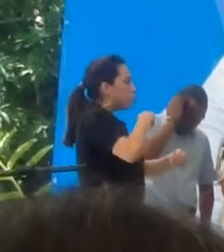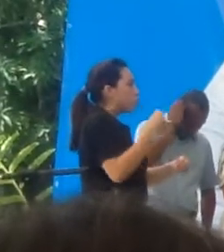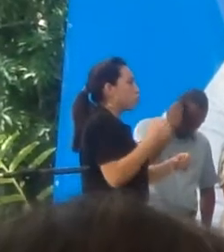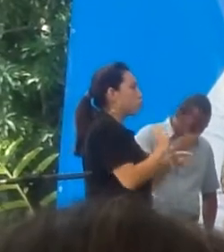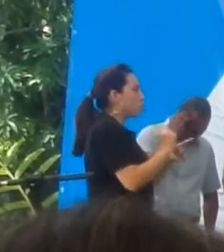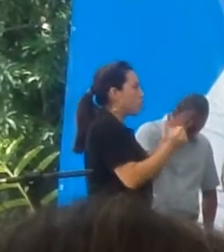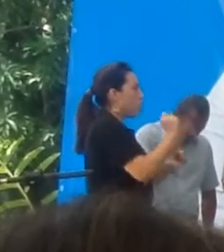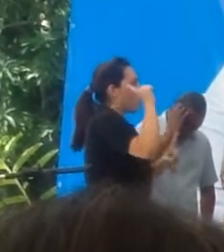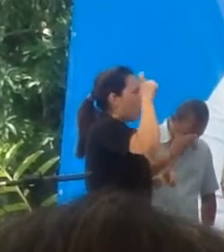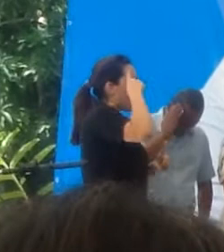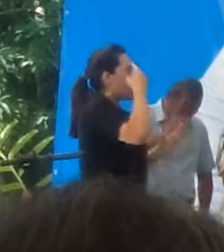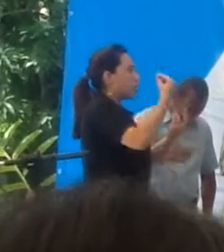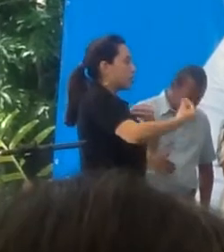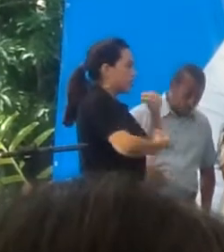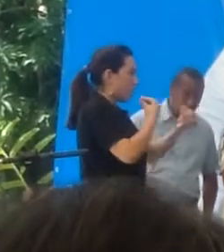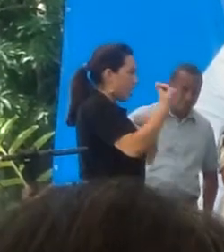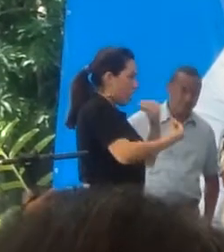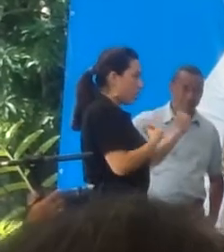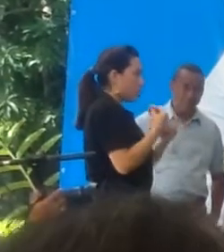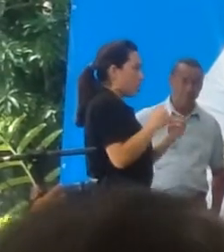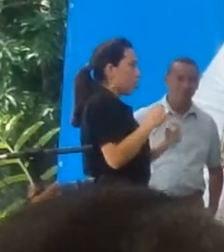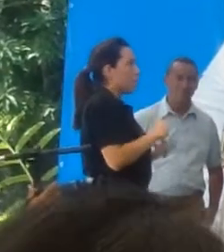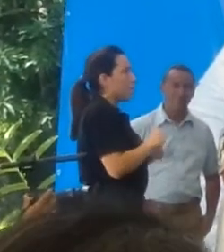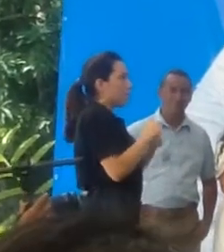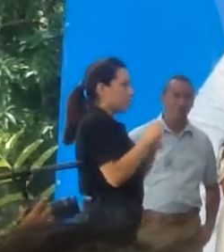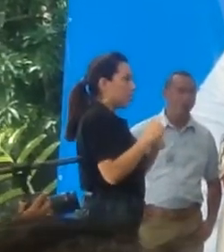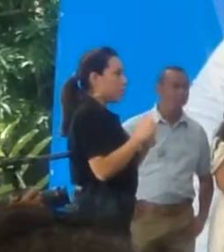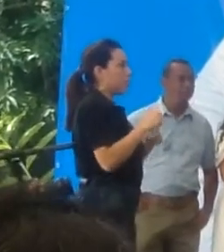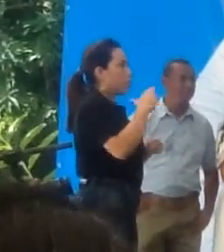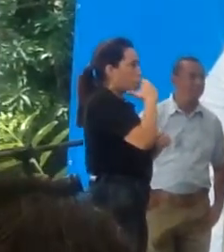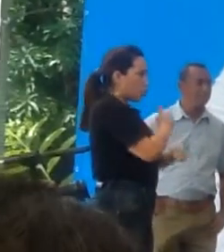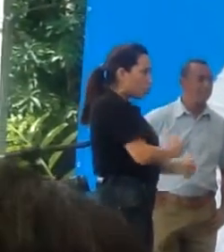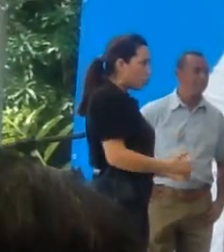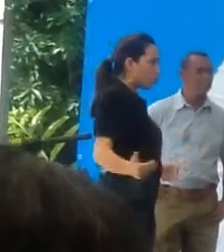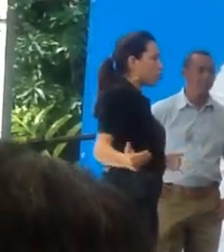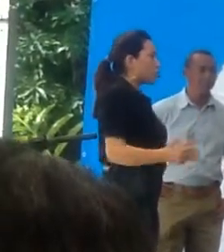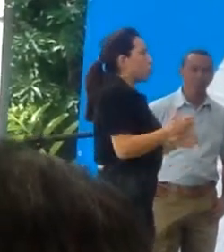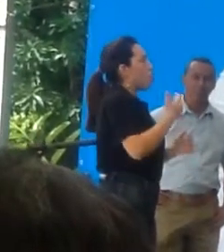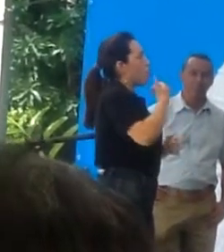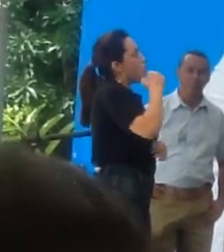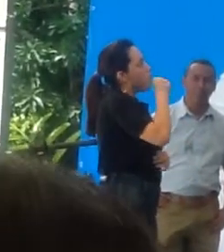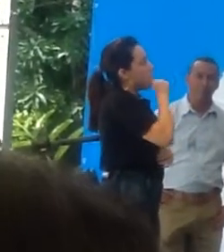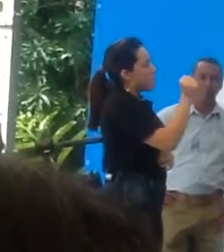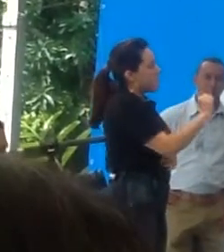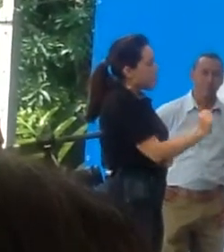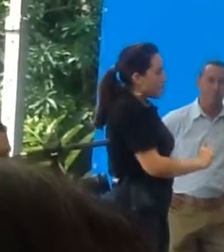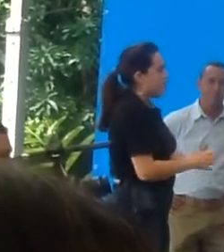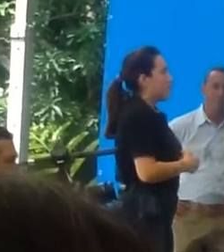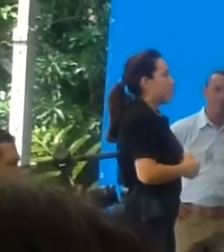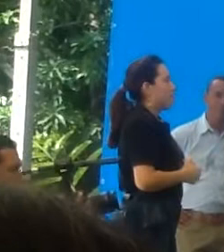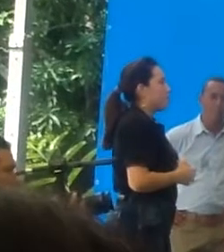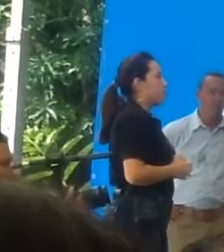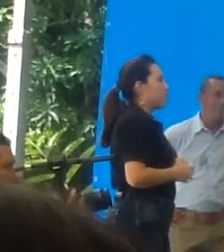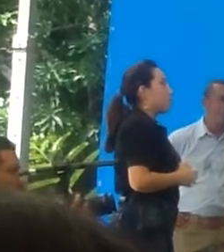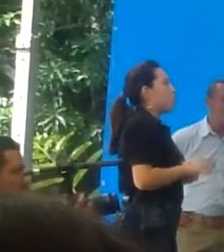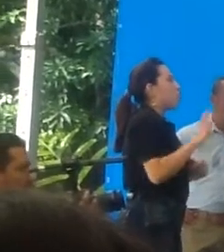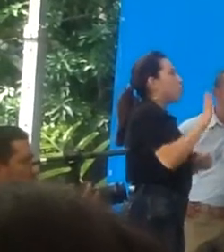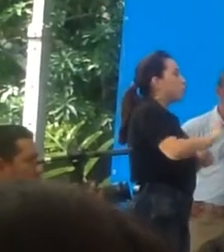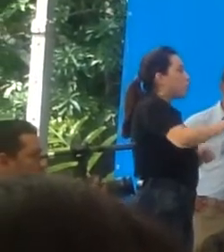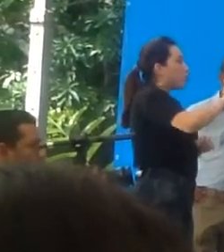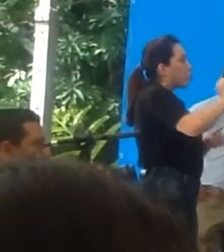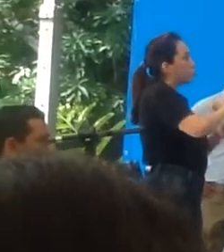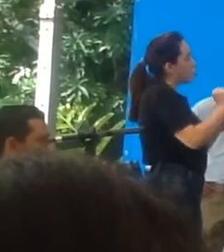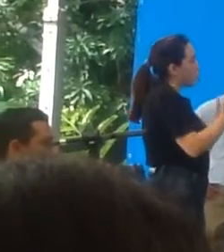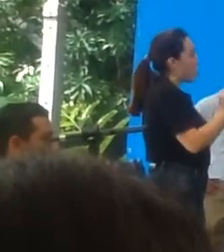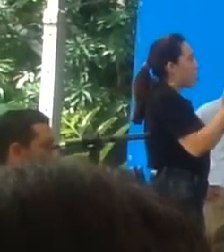la gobernación se ha hecho, especialmente con los niños, con los adultos mayores, con los sectores sociales, con